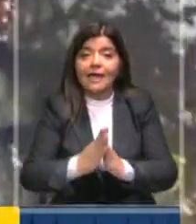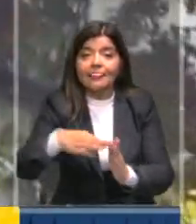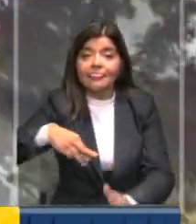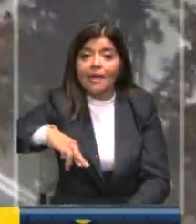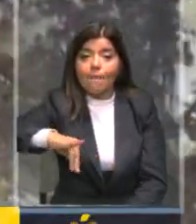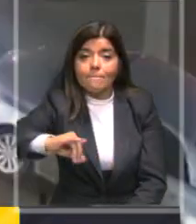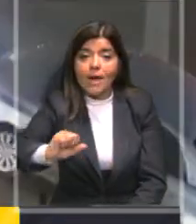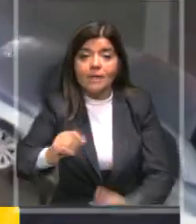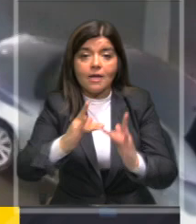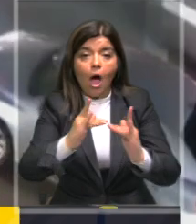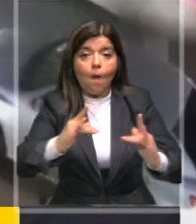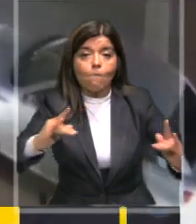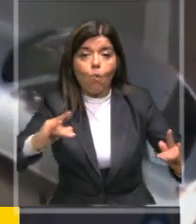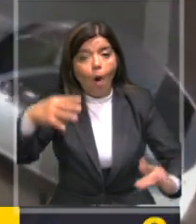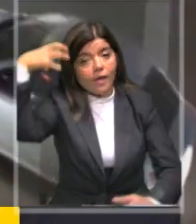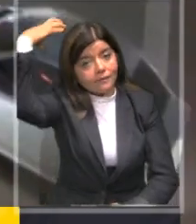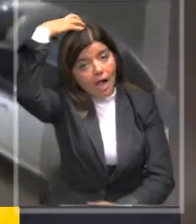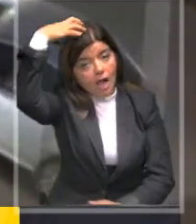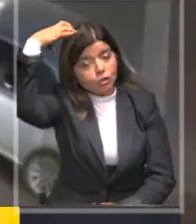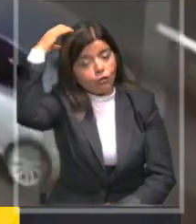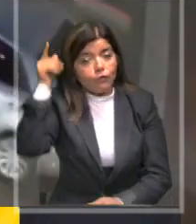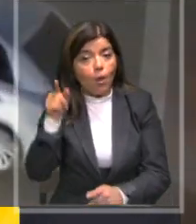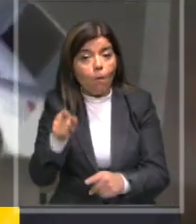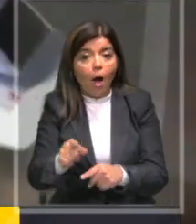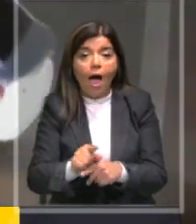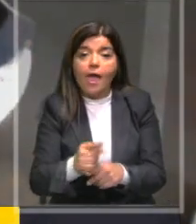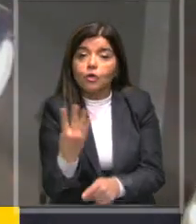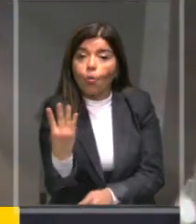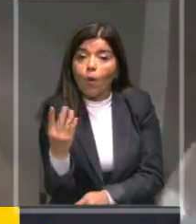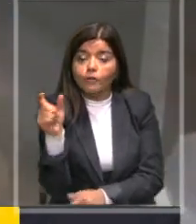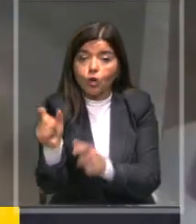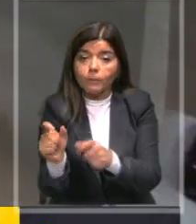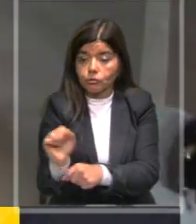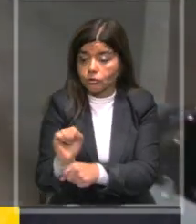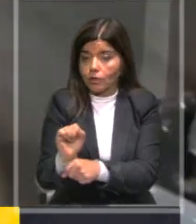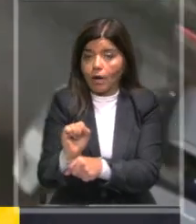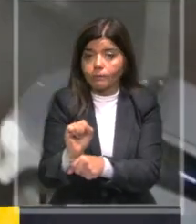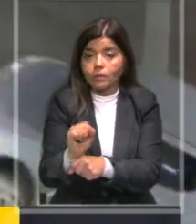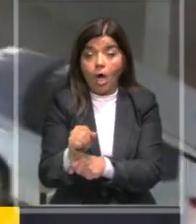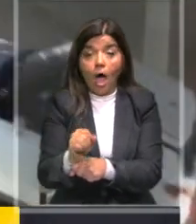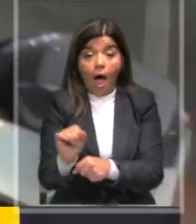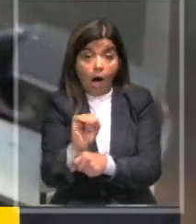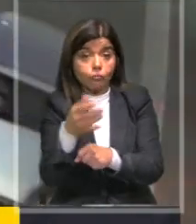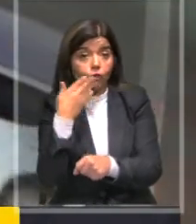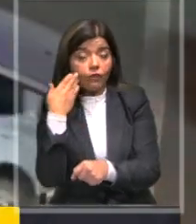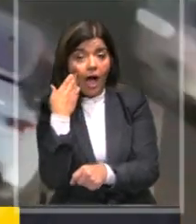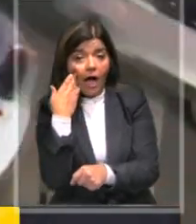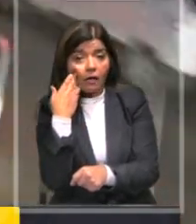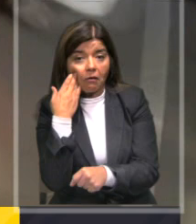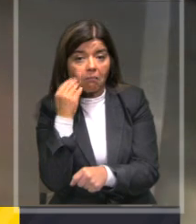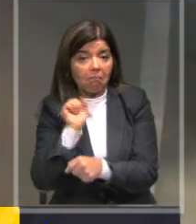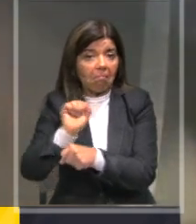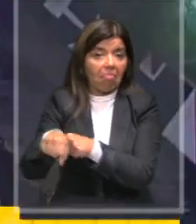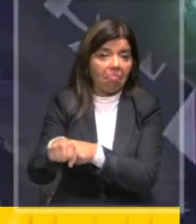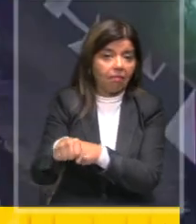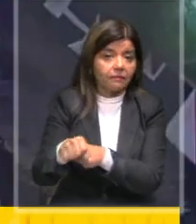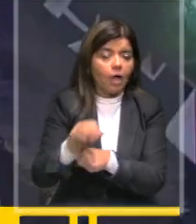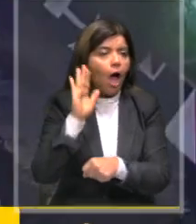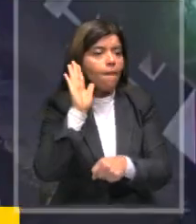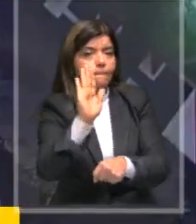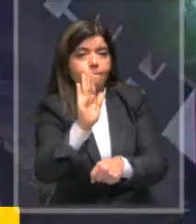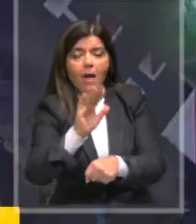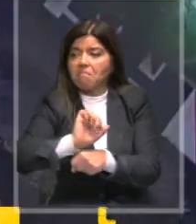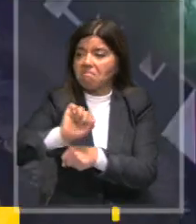del puente del Arzobispo. En ese escenario, al menos cuatro ocupantes de un vehículo de color blanco no hace caso a la detención, a este